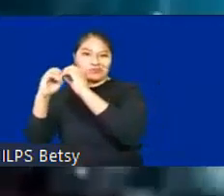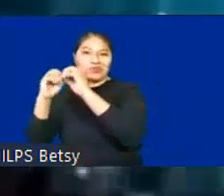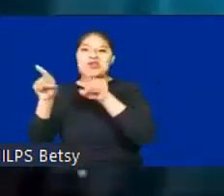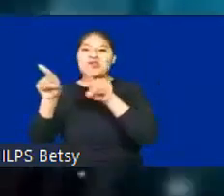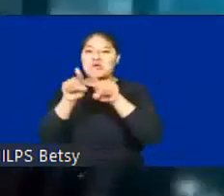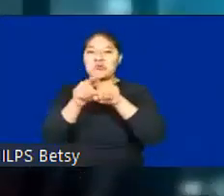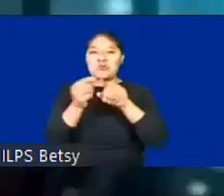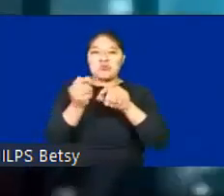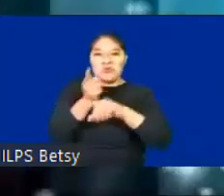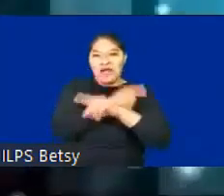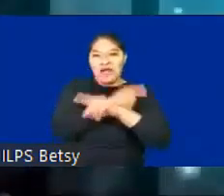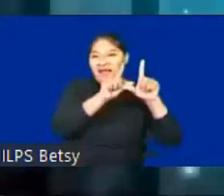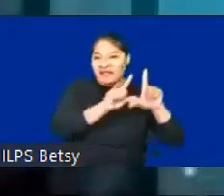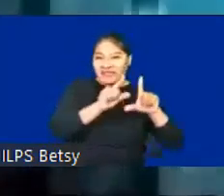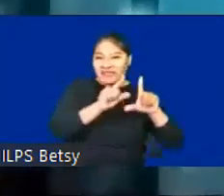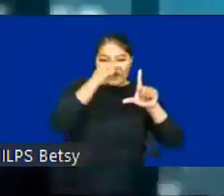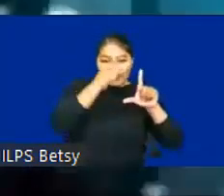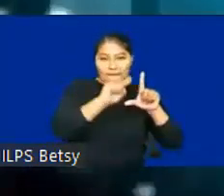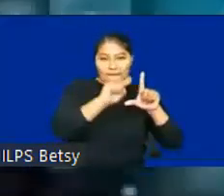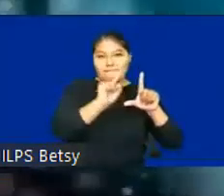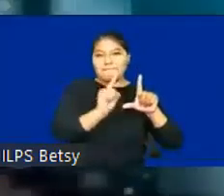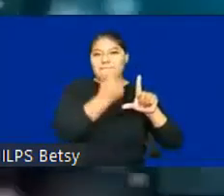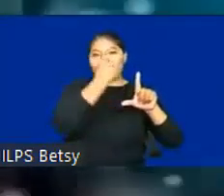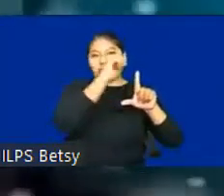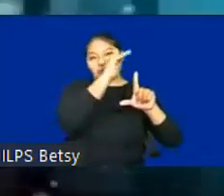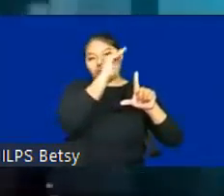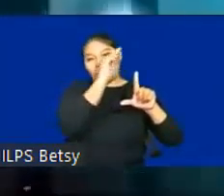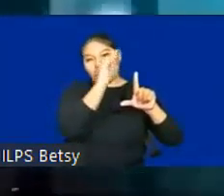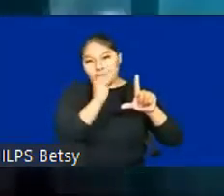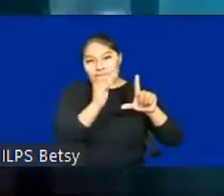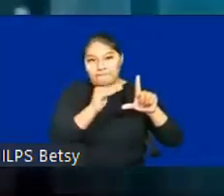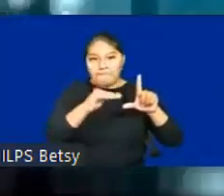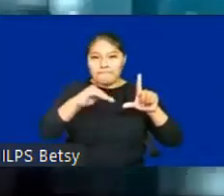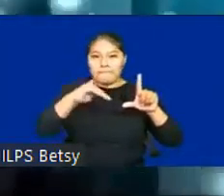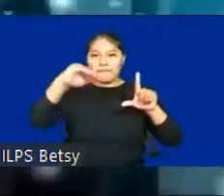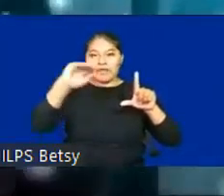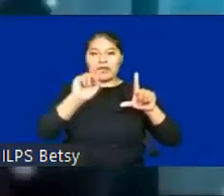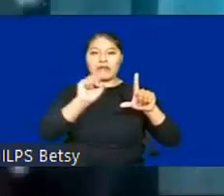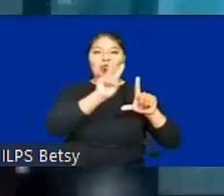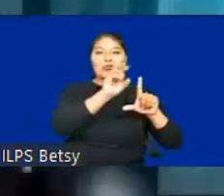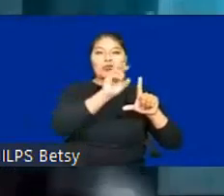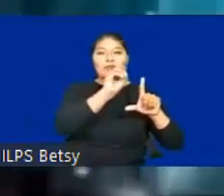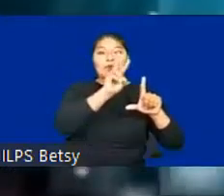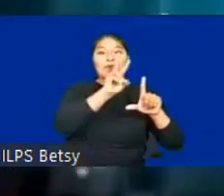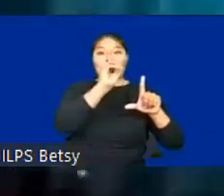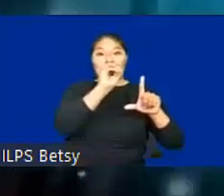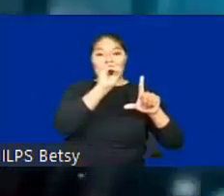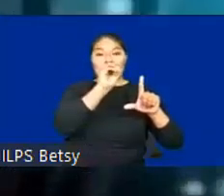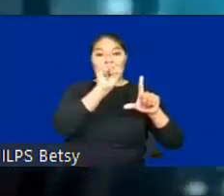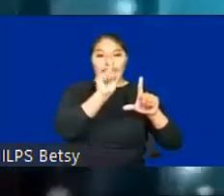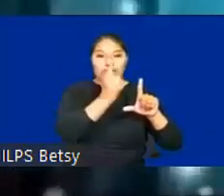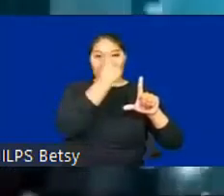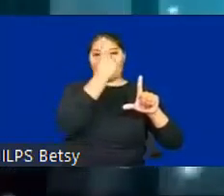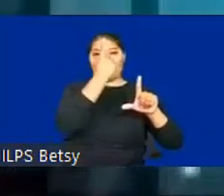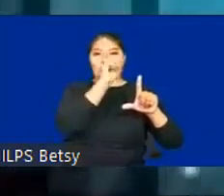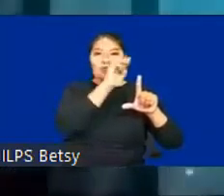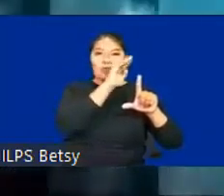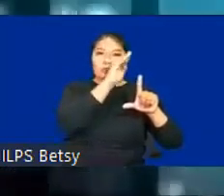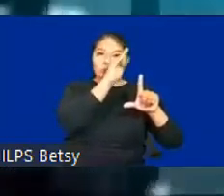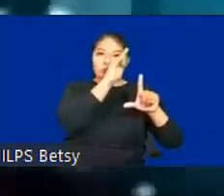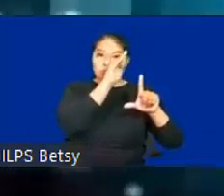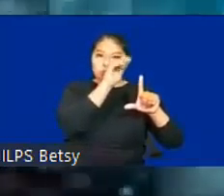publicidad, los primeros meses del año 2020, la demanda de títulos